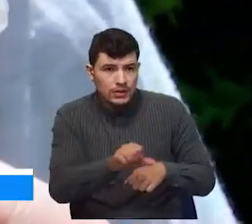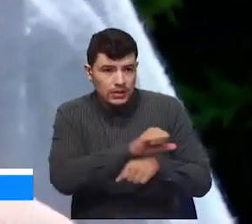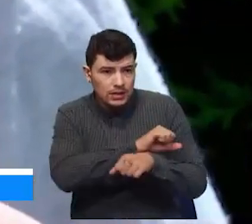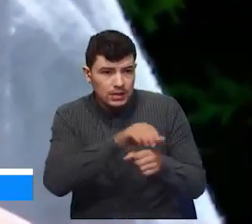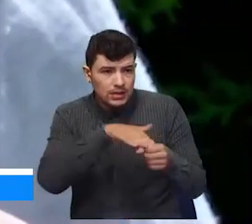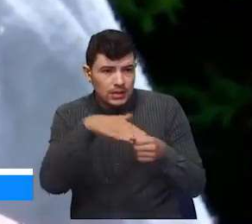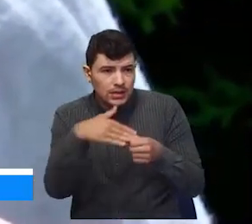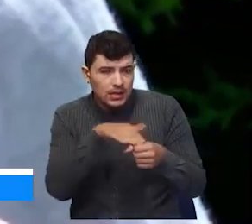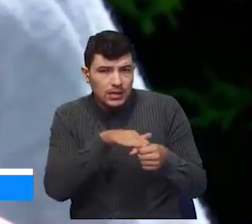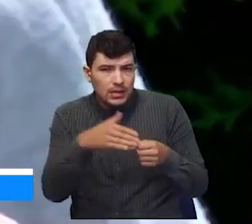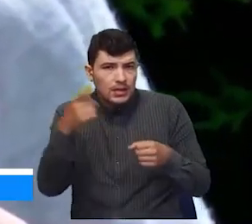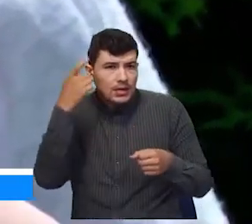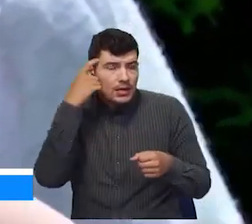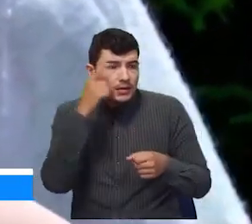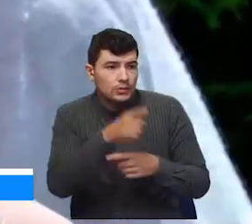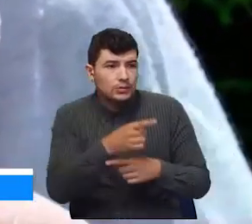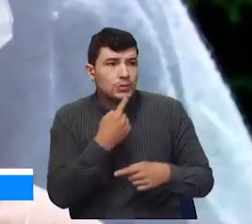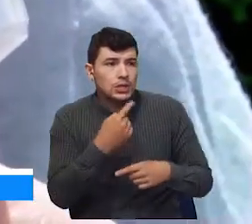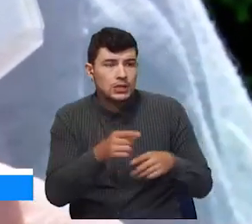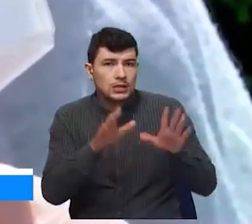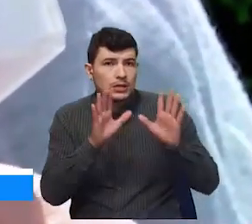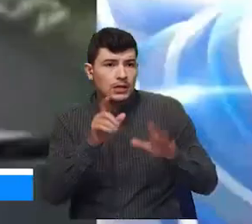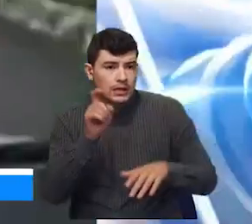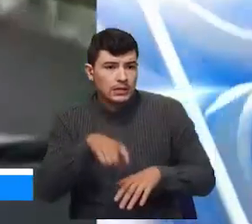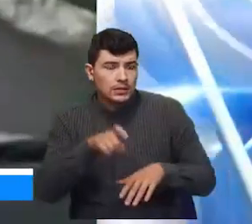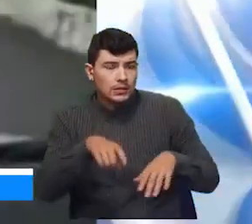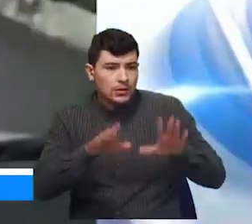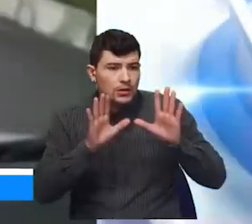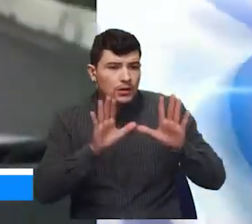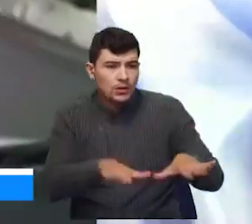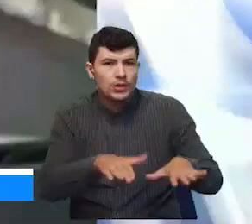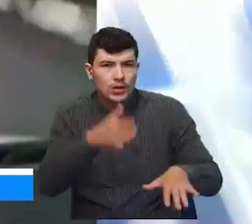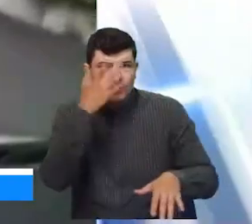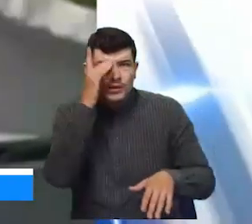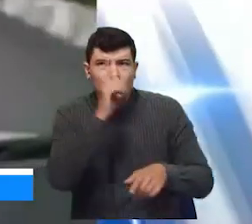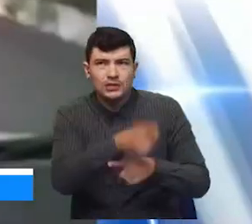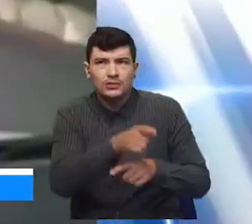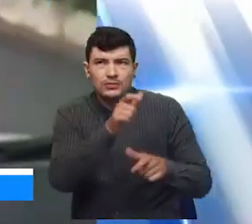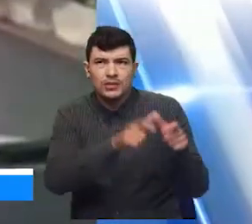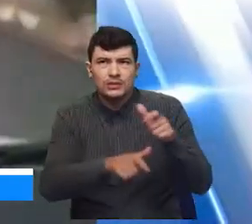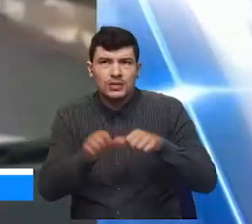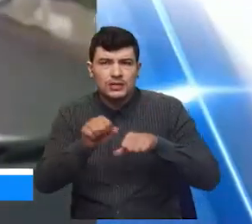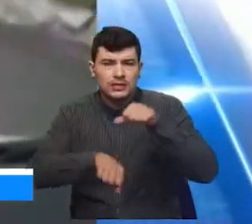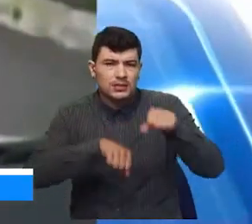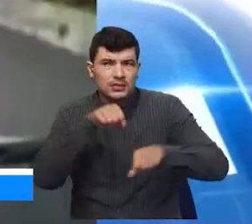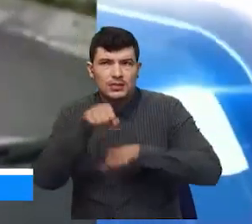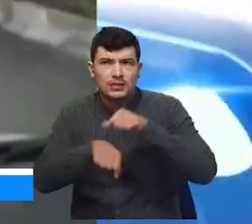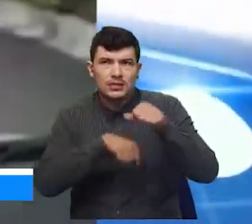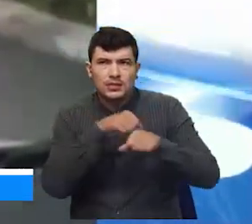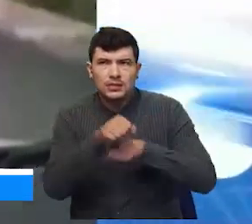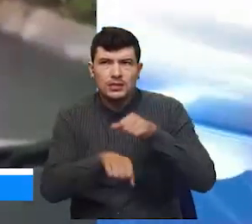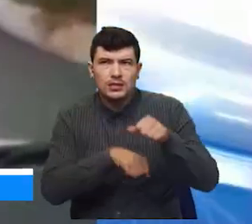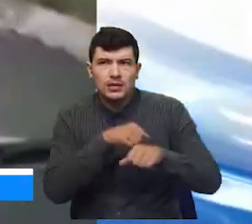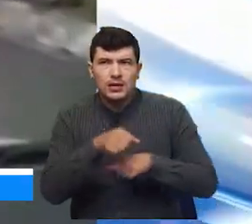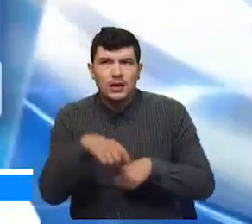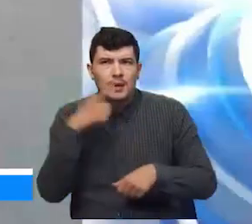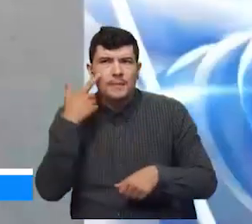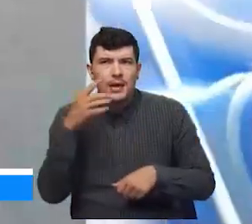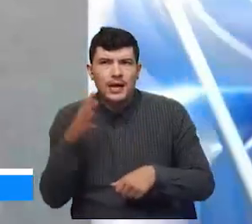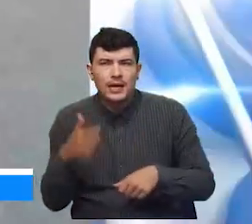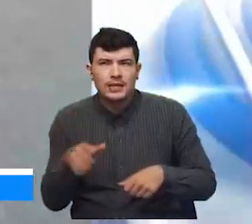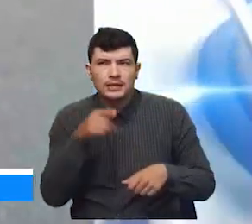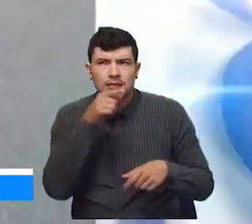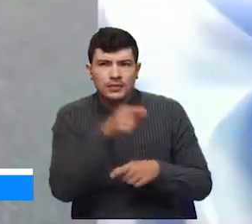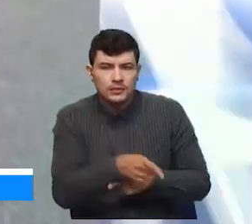pensado dice que enfrentó la necesidad frenar en seco porque se atravesaron unos ciclistas al parecer por ahí